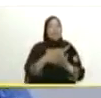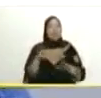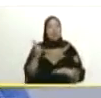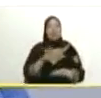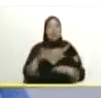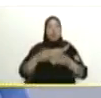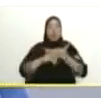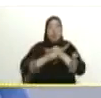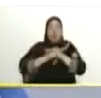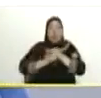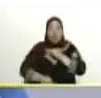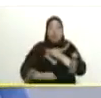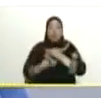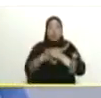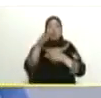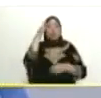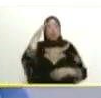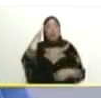parido, Luis Ramón.